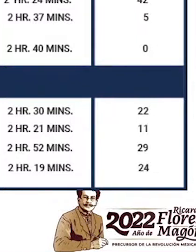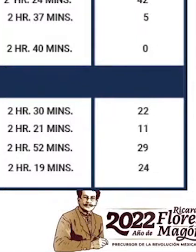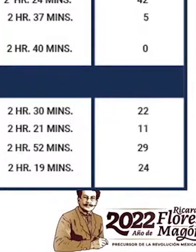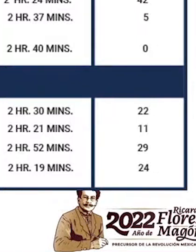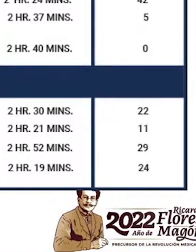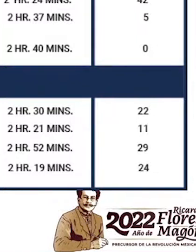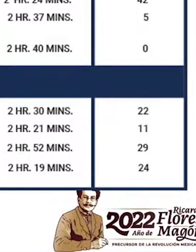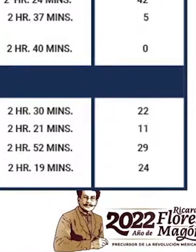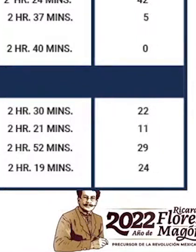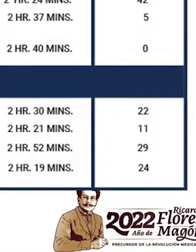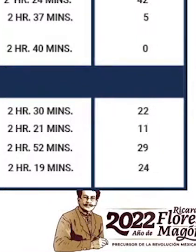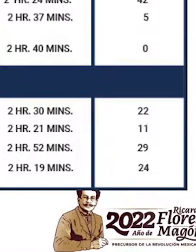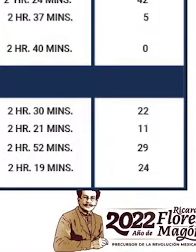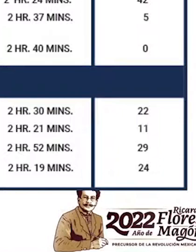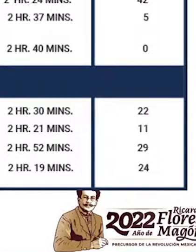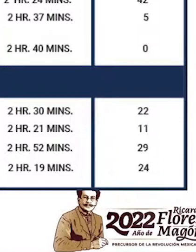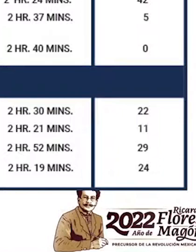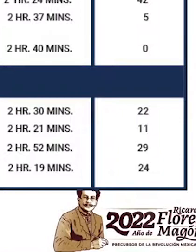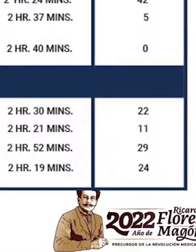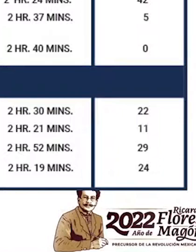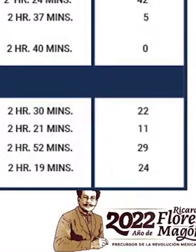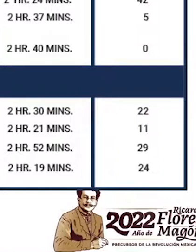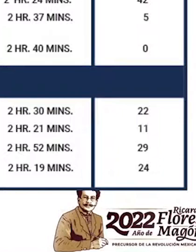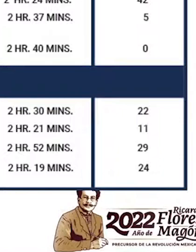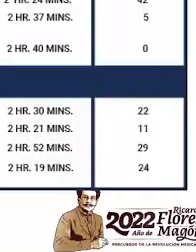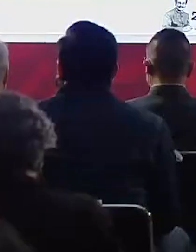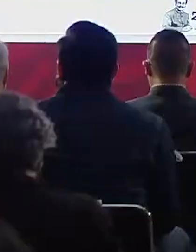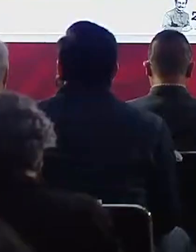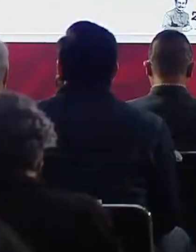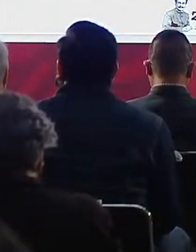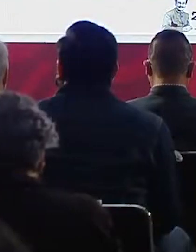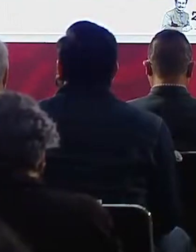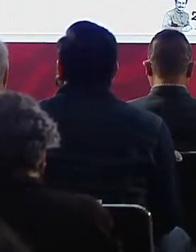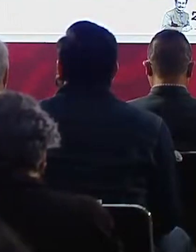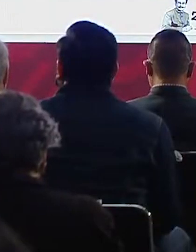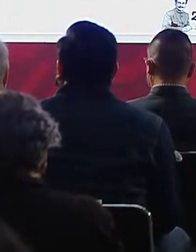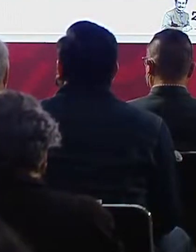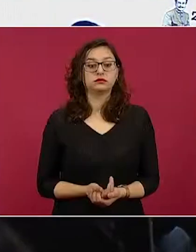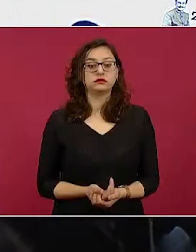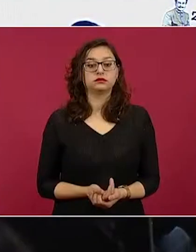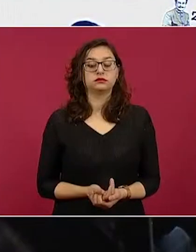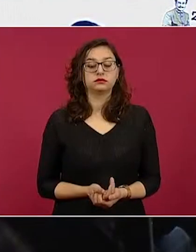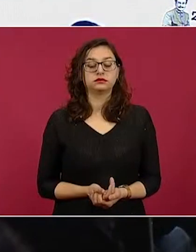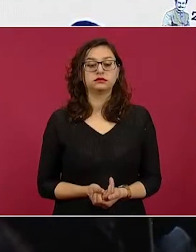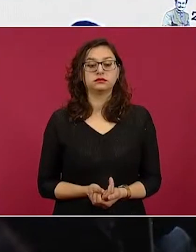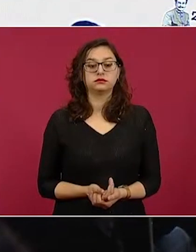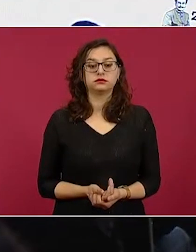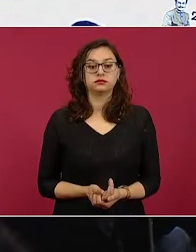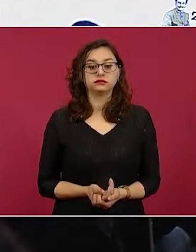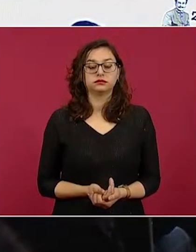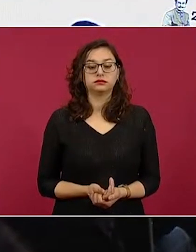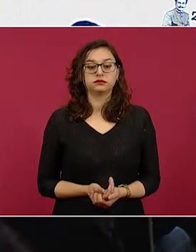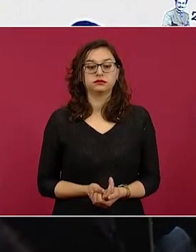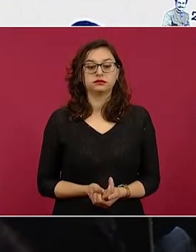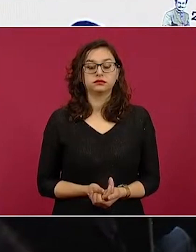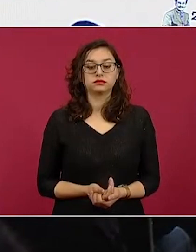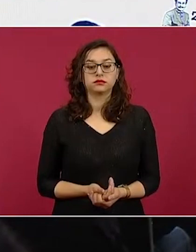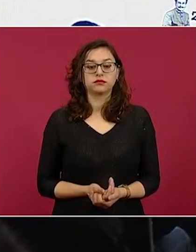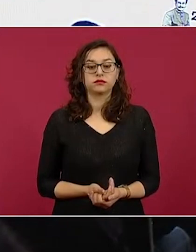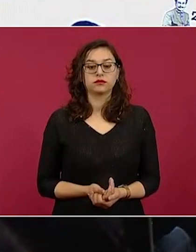pasajeros va a ser que se encuentren una hora antes para vuelos nacionales y dos horas antes para vuelos internacionales.